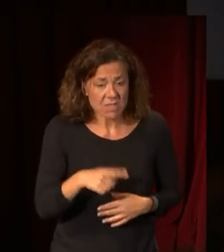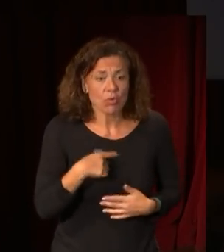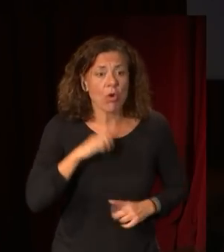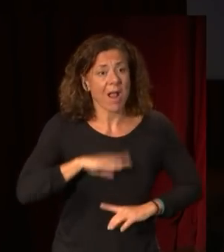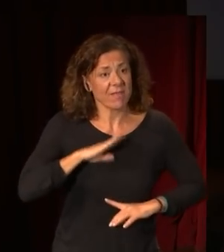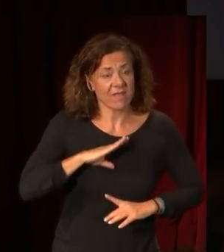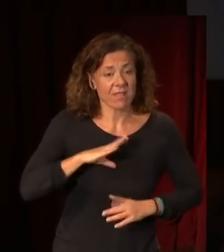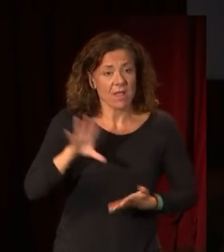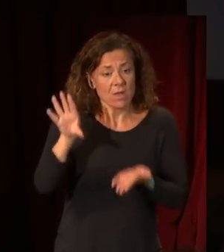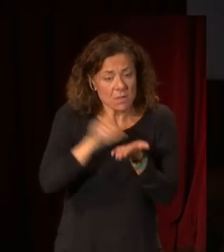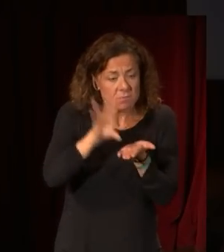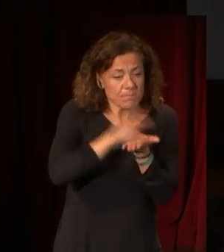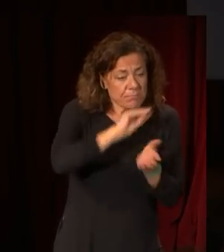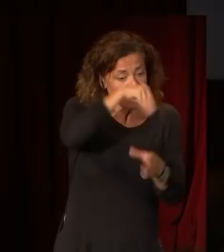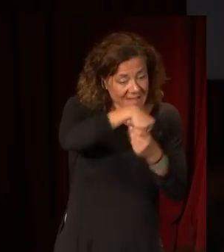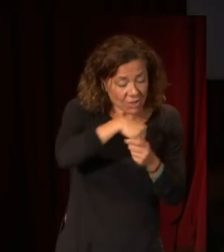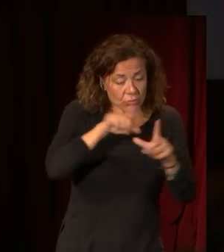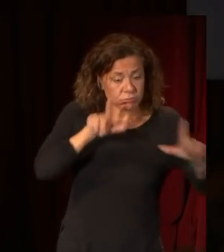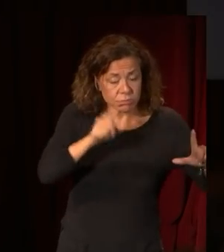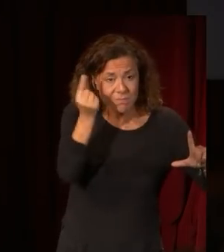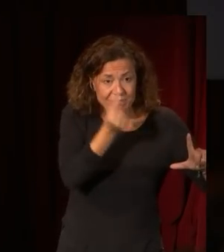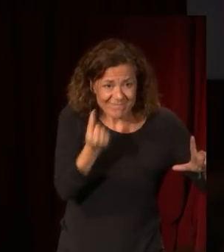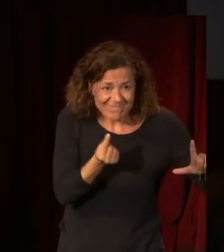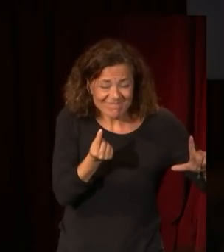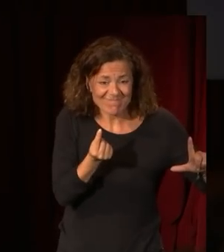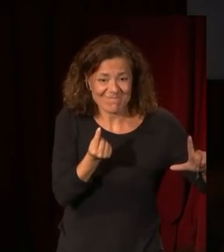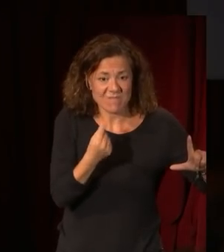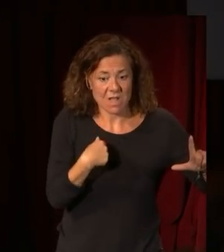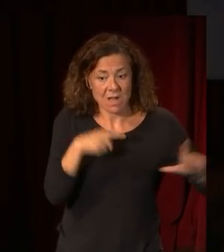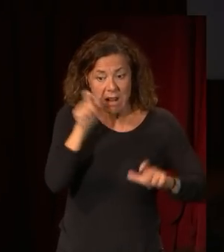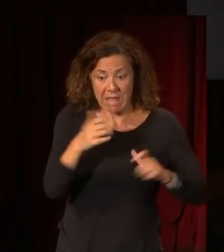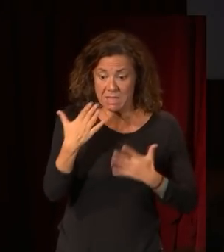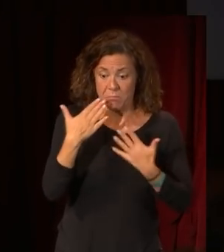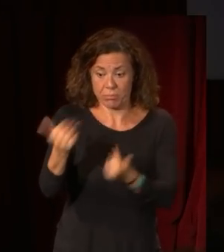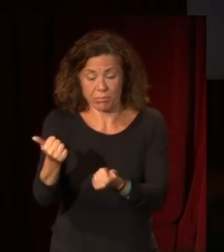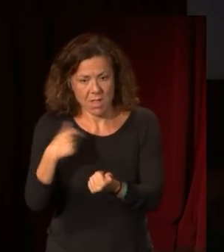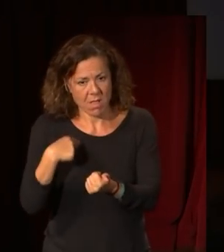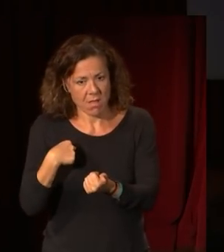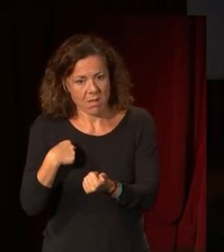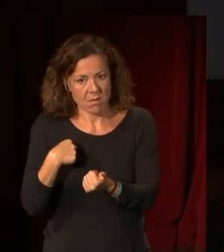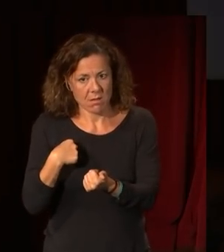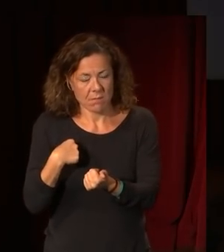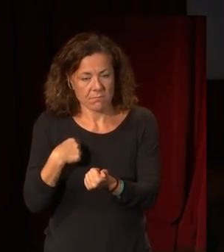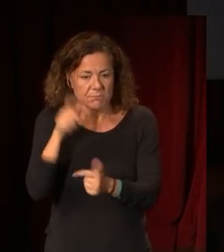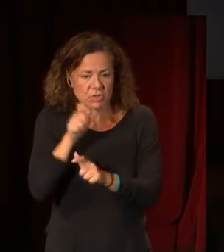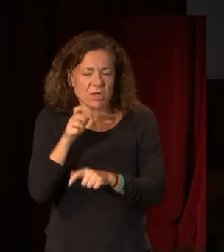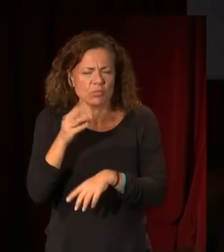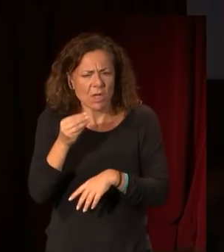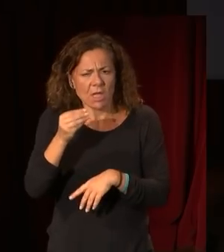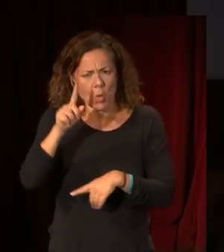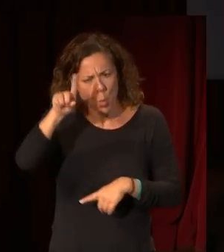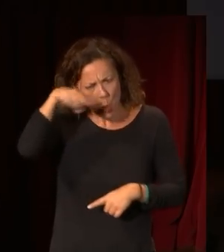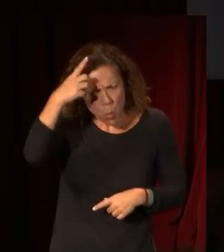acoger poder de ser elegido por personajes absolutamente sensibles y cultos